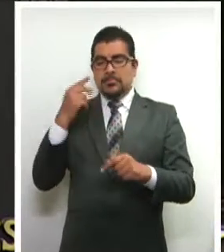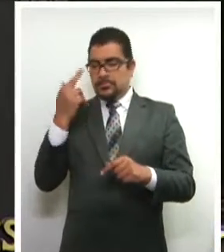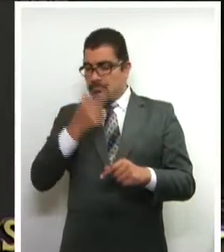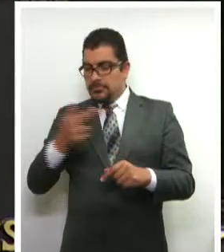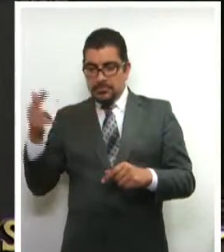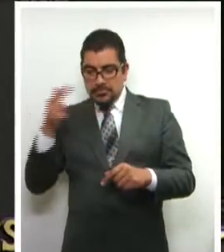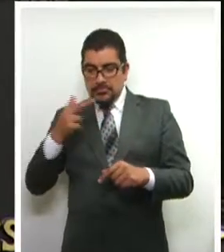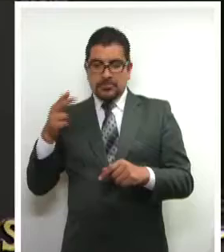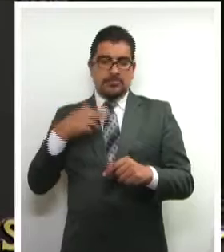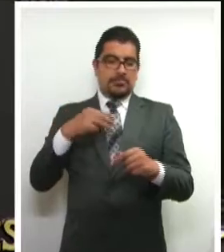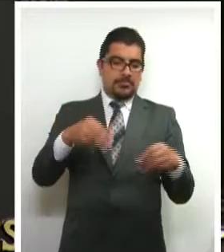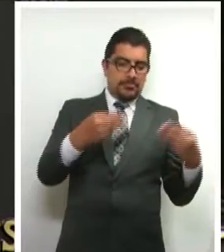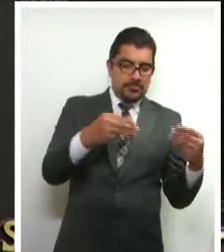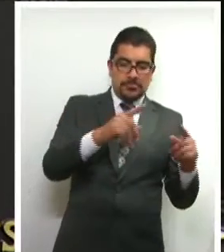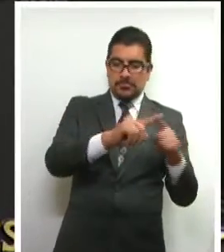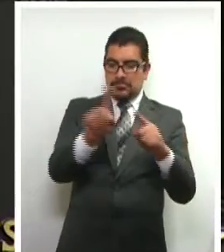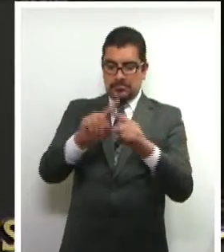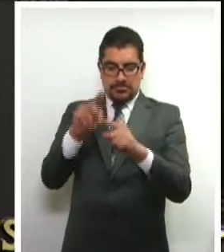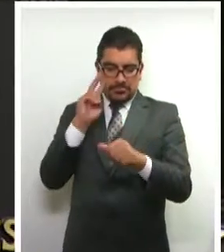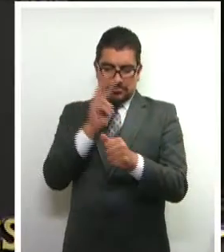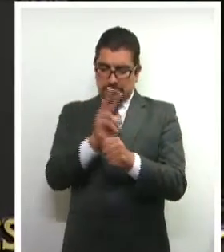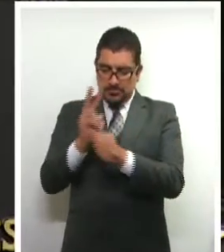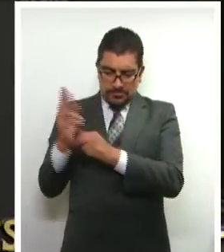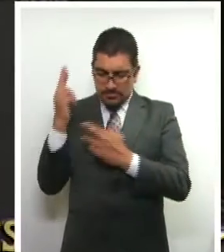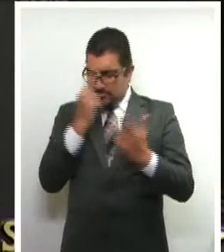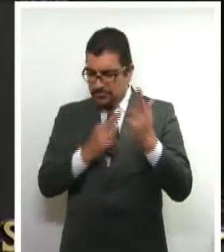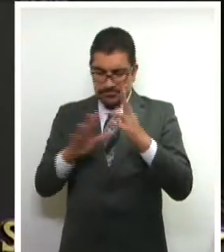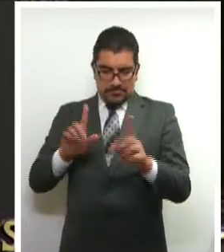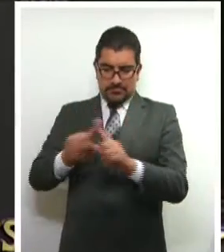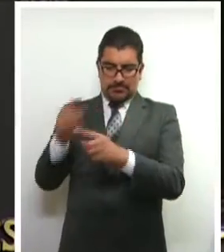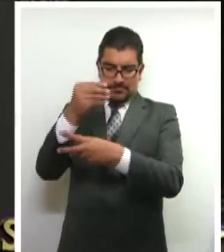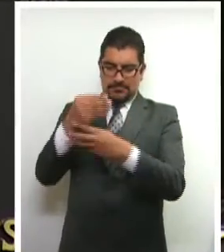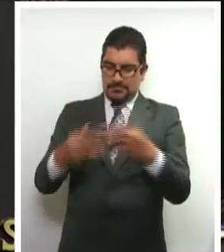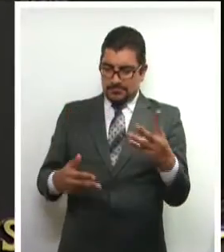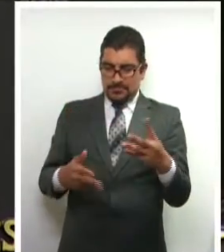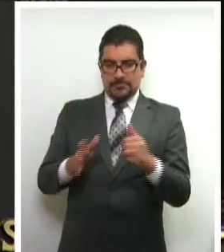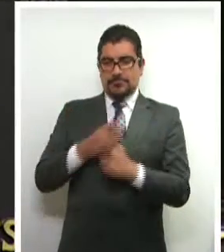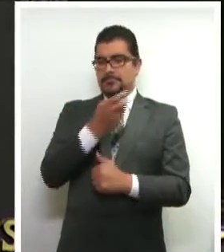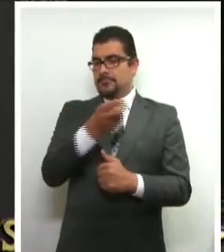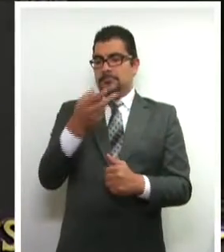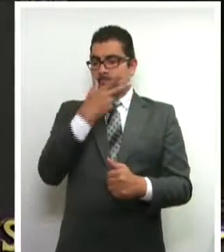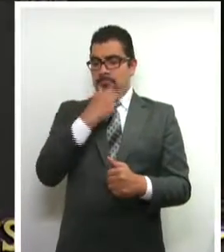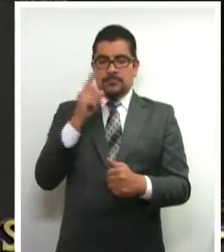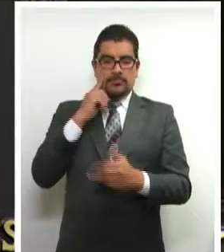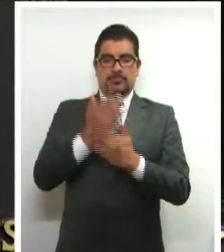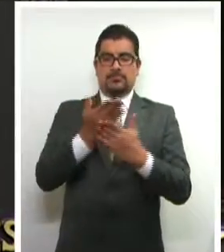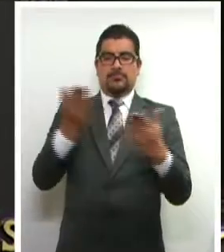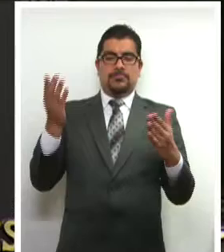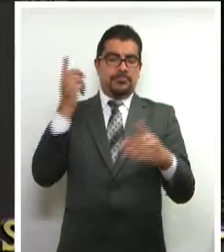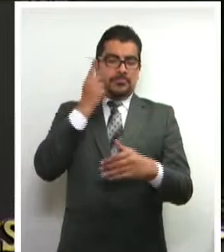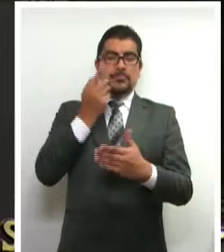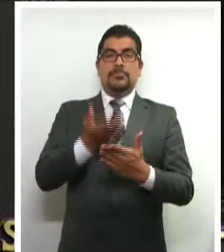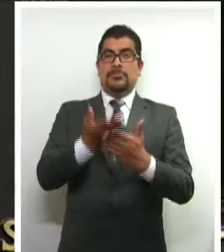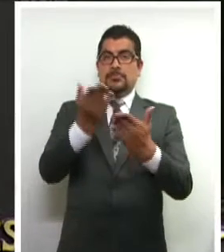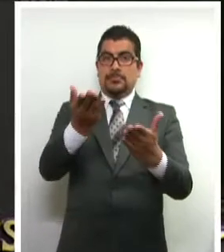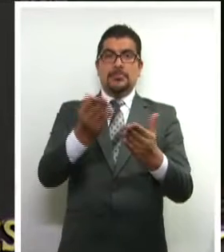establecimientos mercantiles, entre otros. Es por eso, compañeras y compañeros diputados,